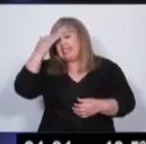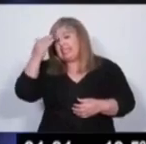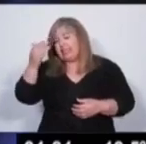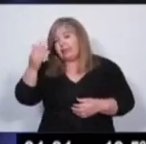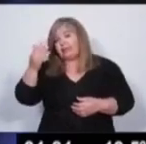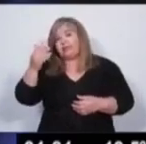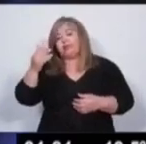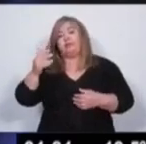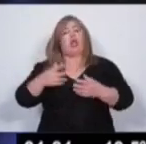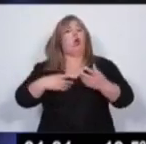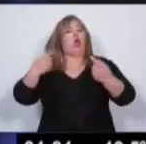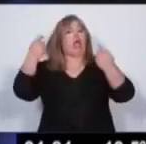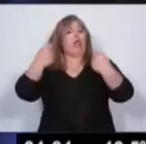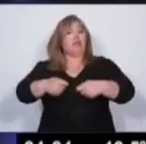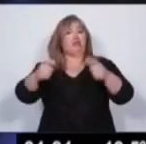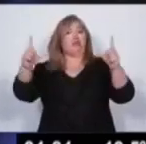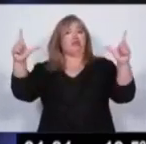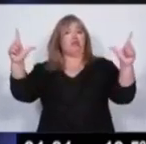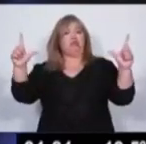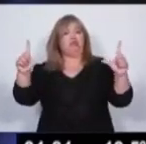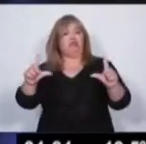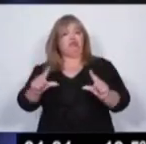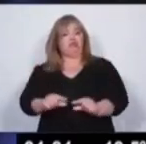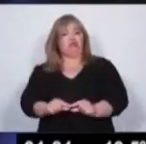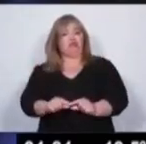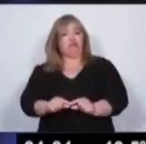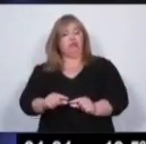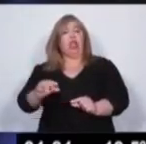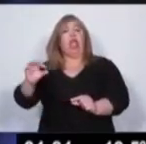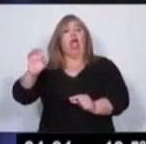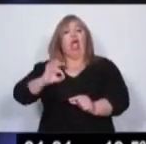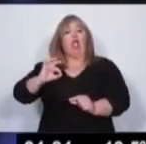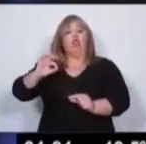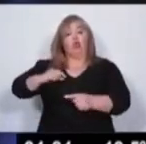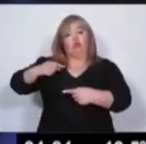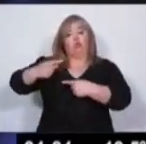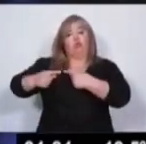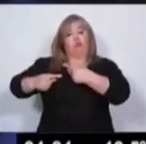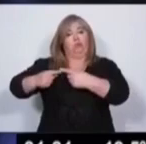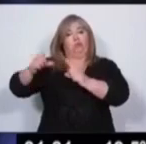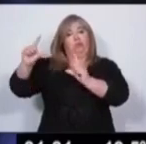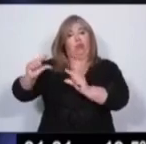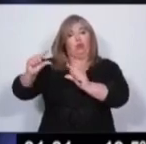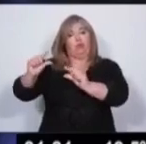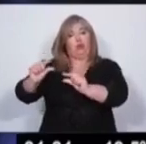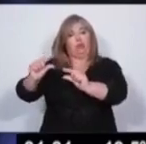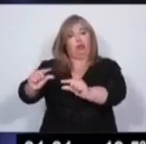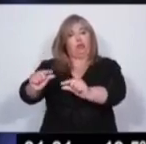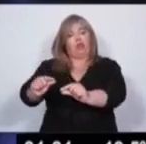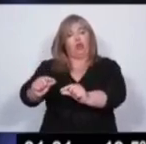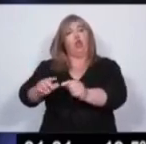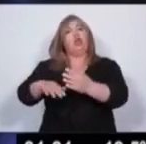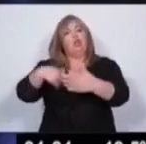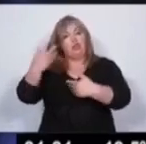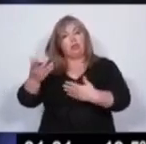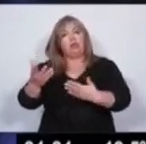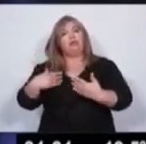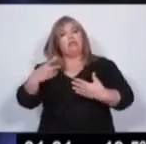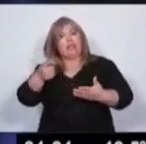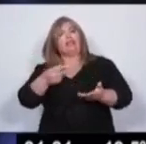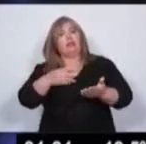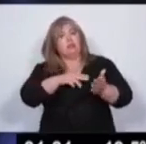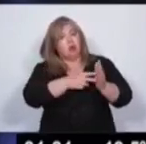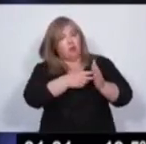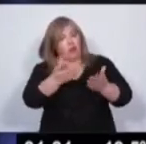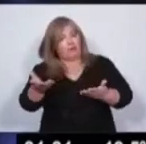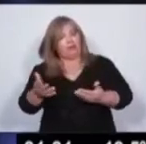desinversión que se arrastra de año a año y que provoca todos estos problemas de los que después se hacen exposiciones por